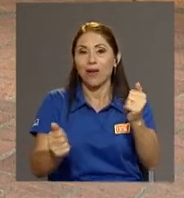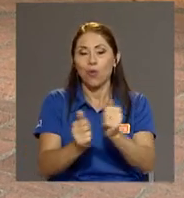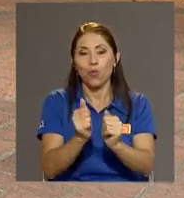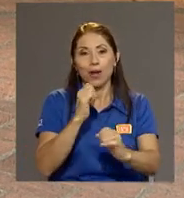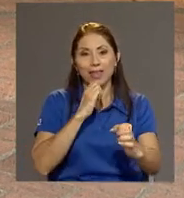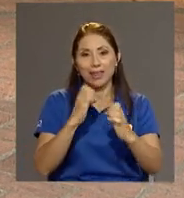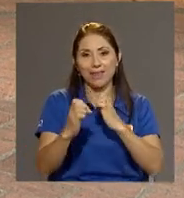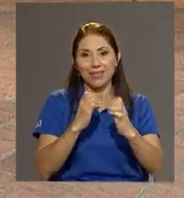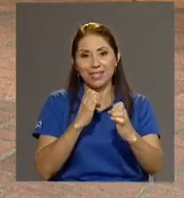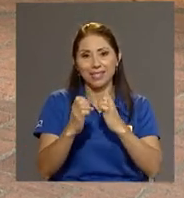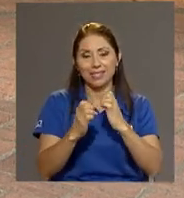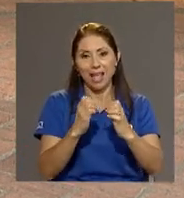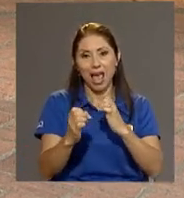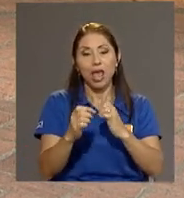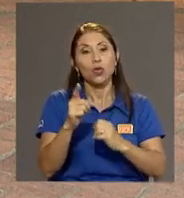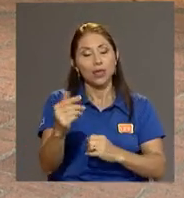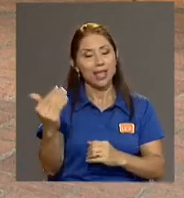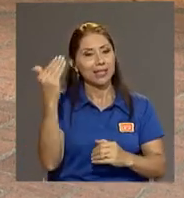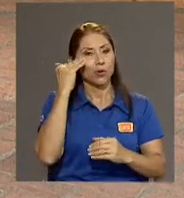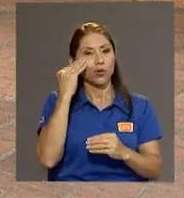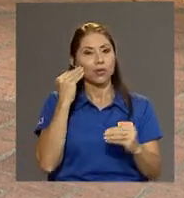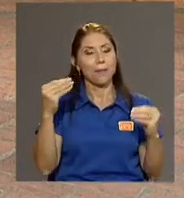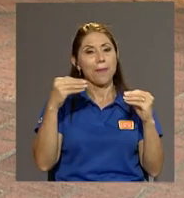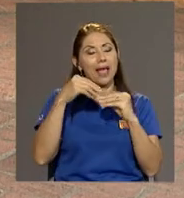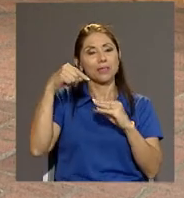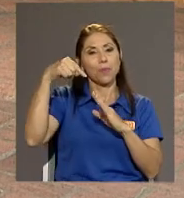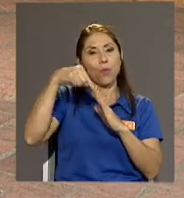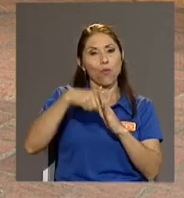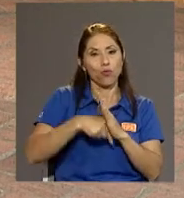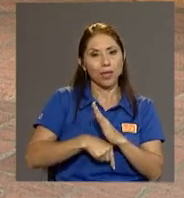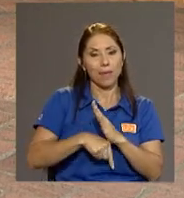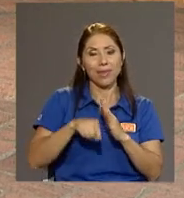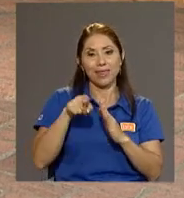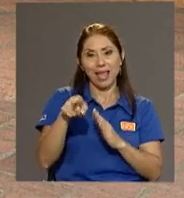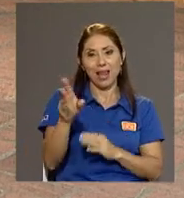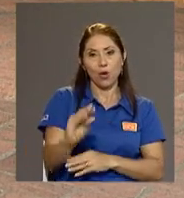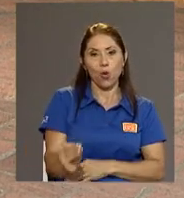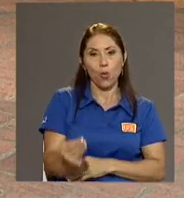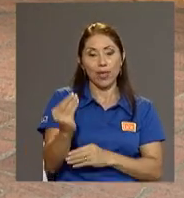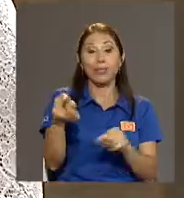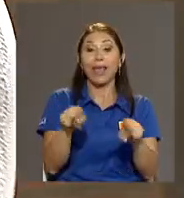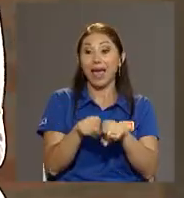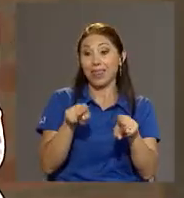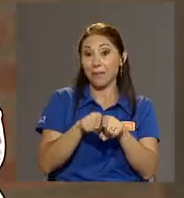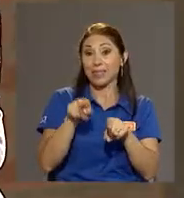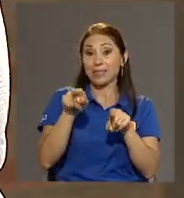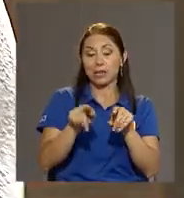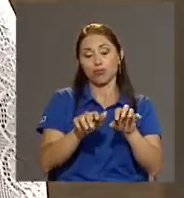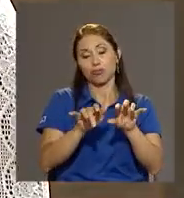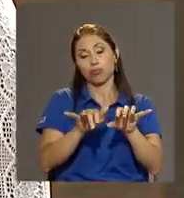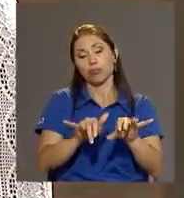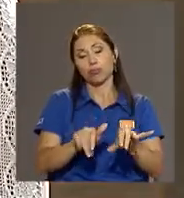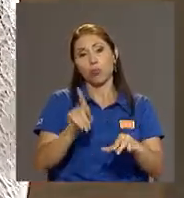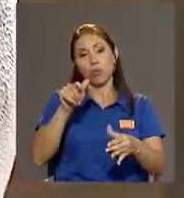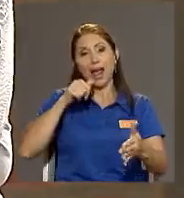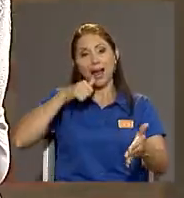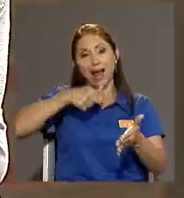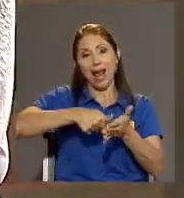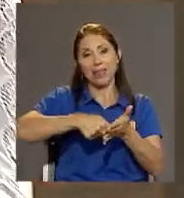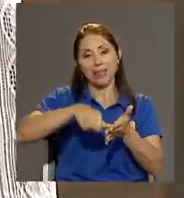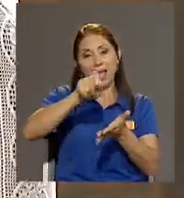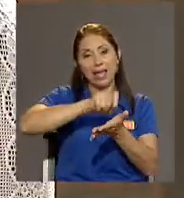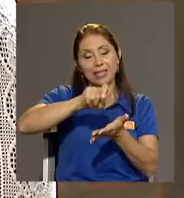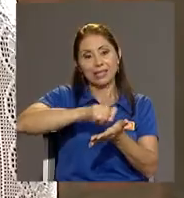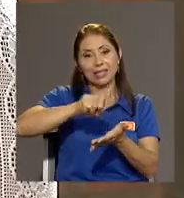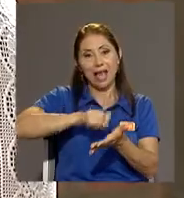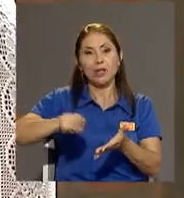entonces donde se conoce más profundamente al joven. Además, ellos hacen una carta, un ensayo, donde cuentan por